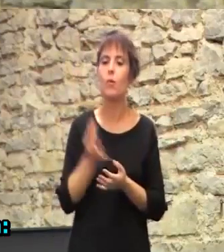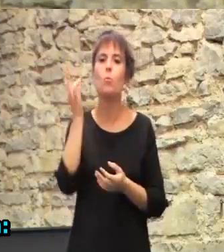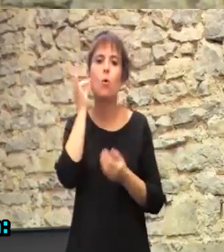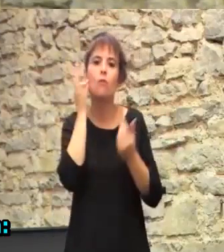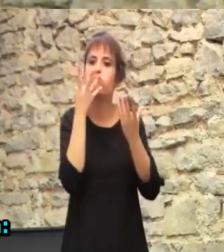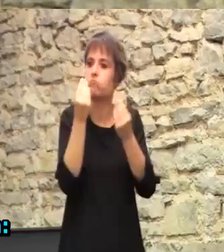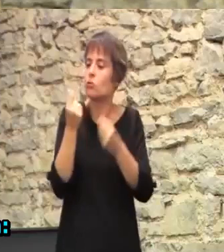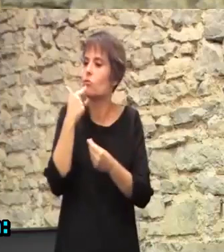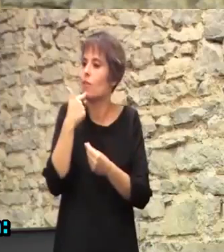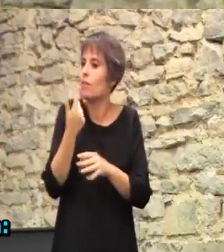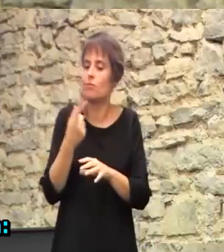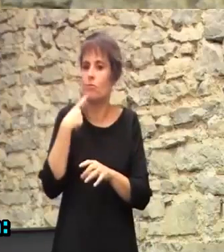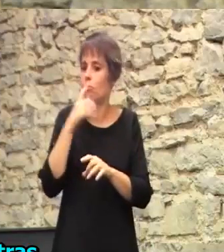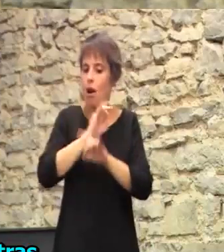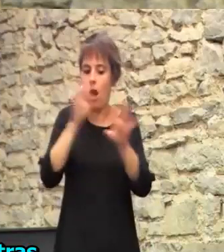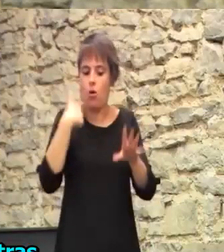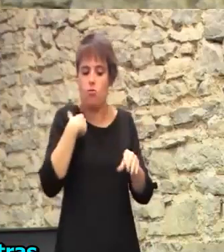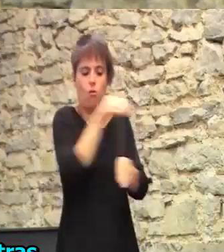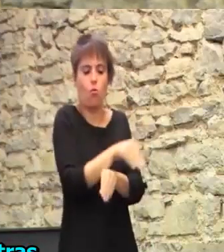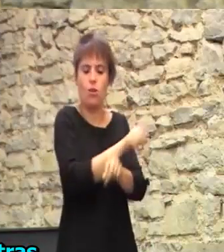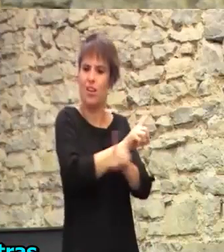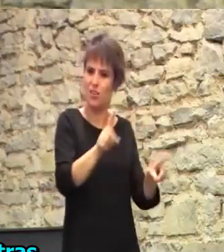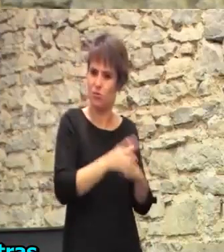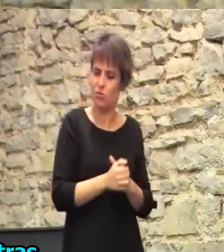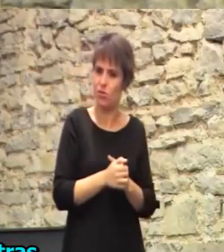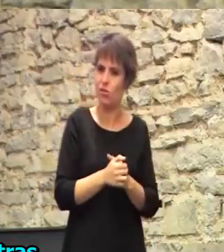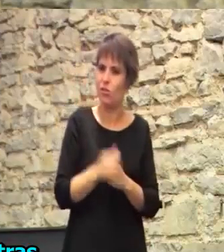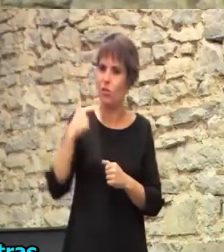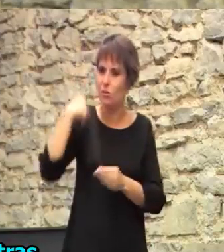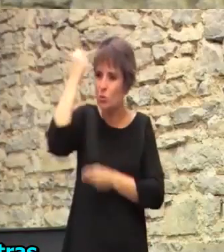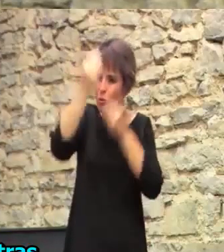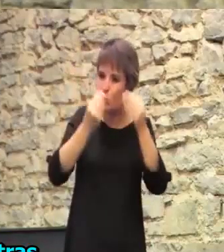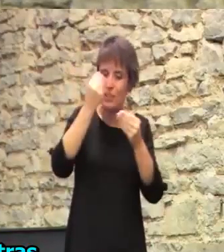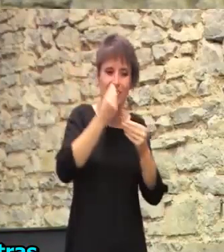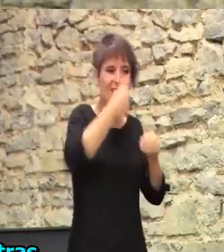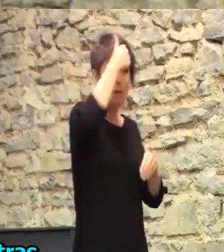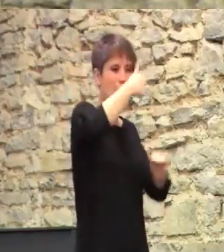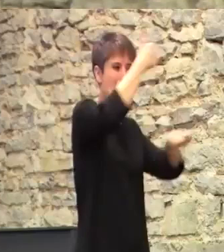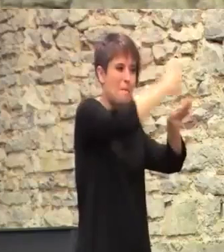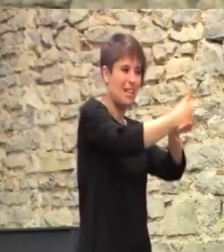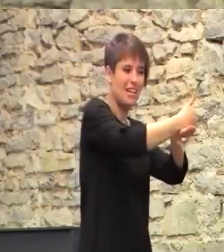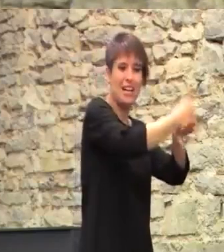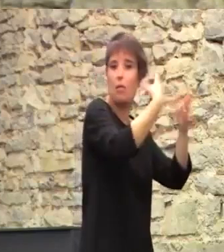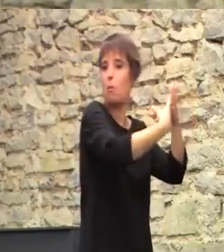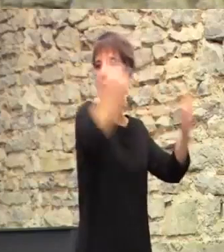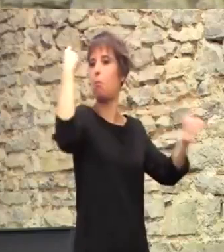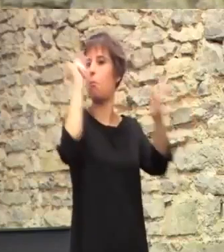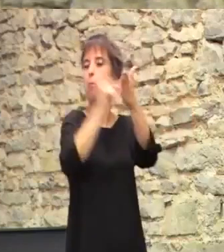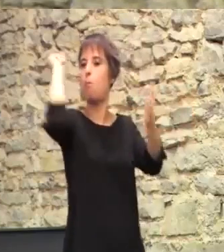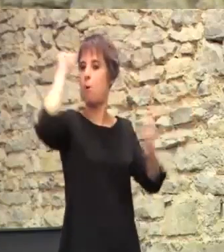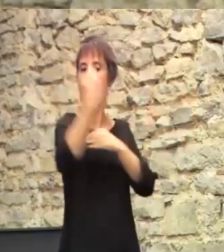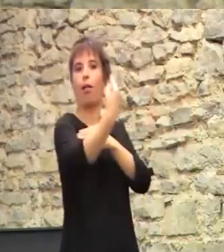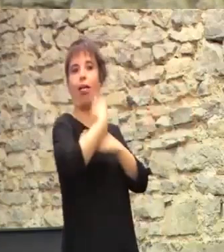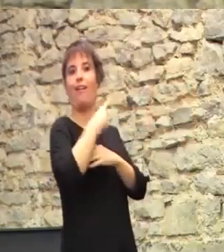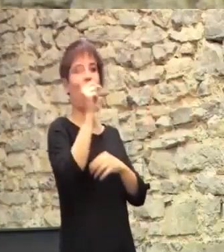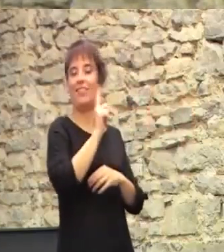dicen mira yo tengo muy claro que no de verdad tú crees que todo lo que ha insertado el patriarcado en nosotras lo que lo has quitado así tan fácilmente